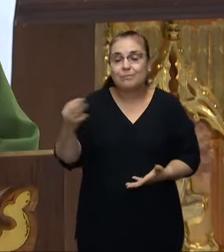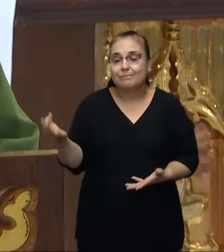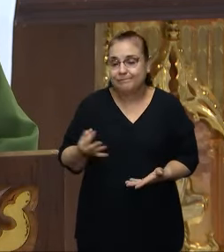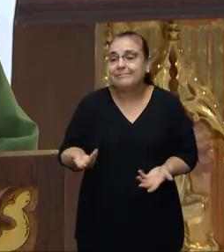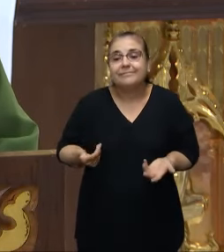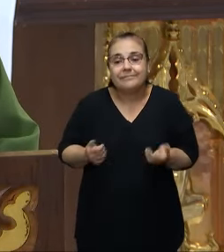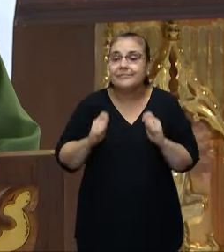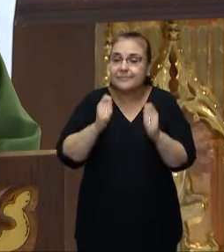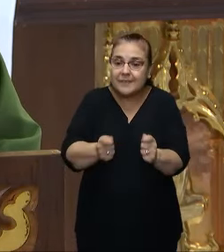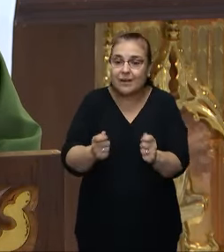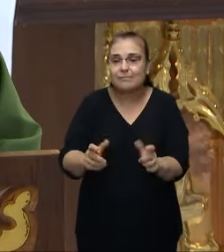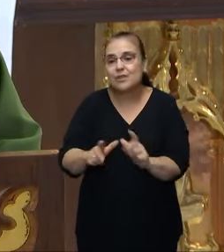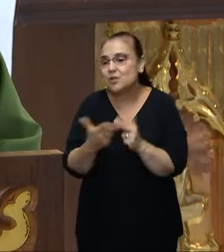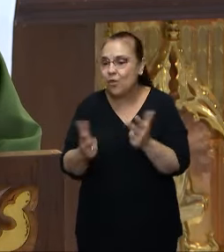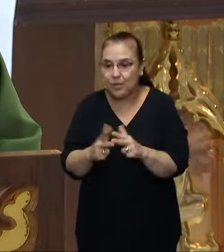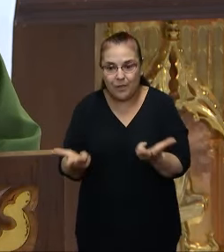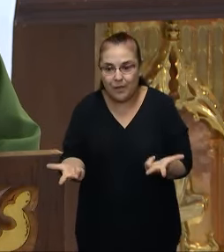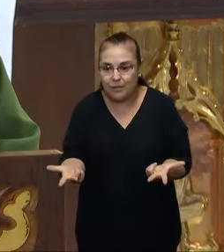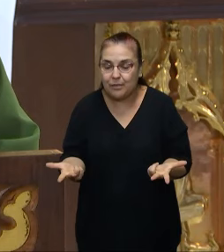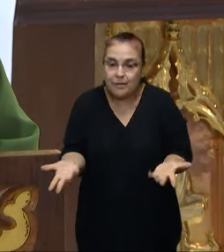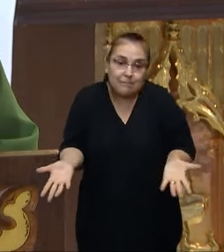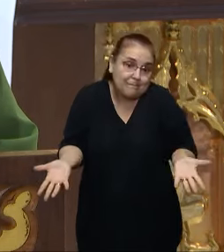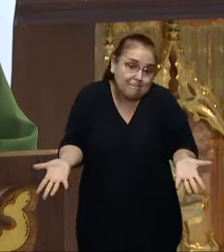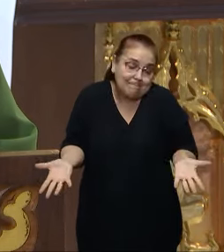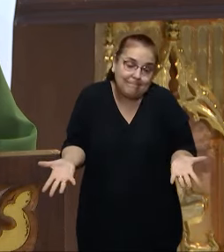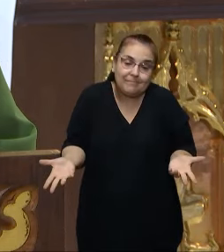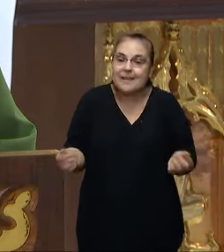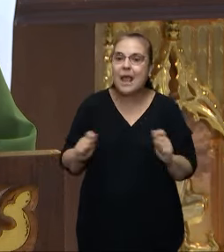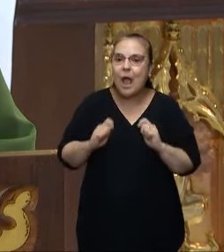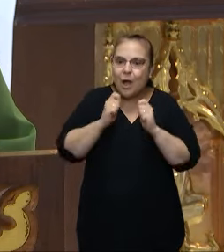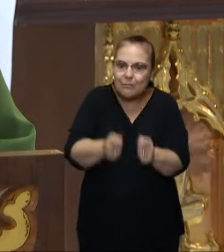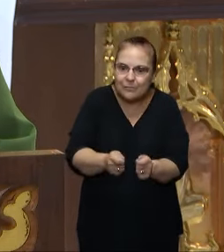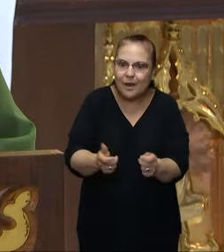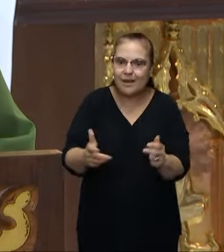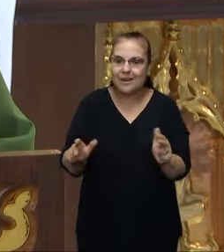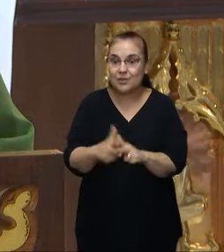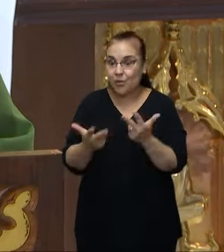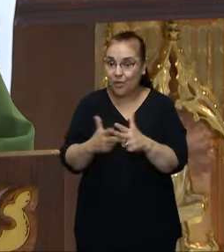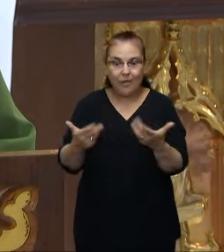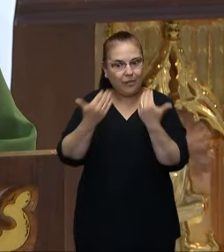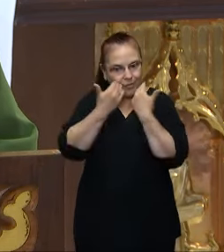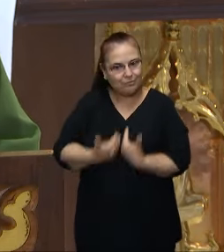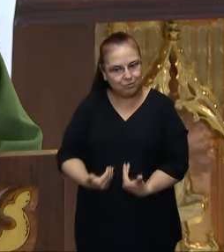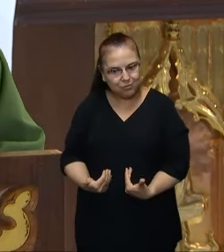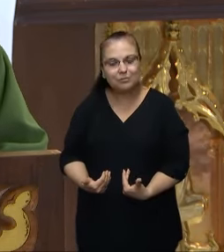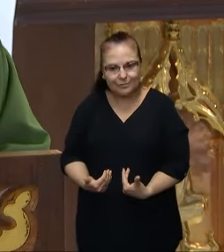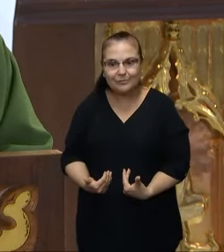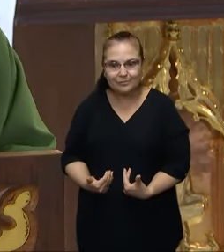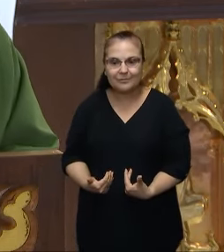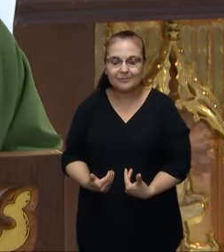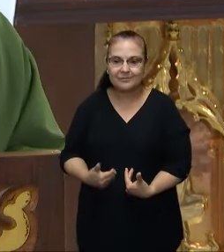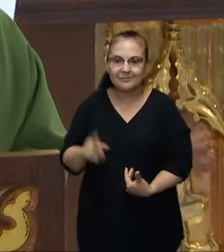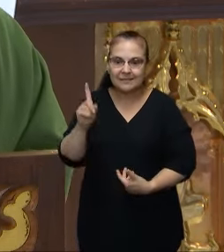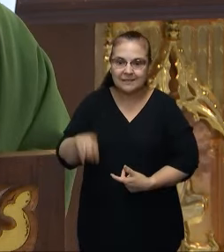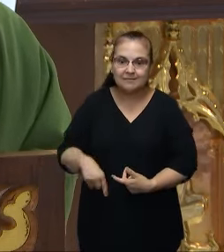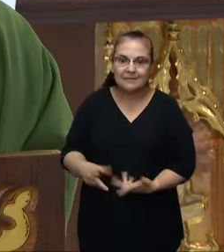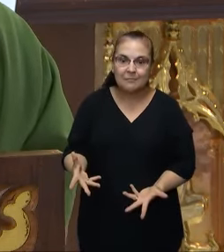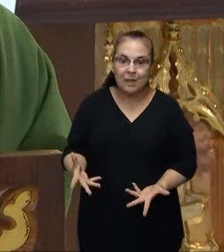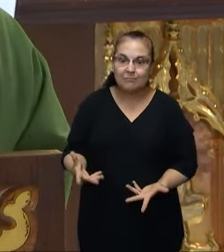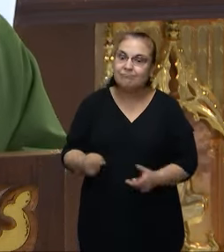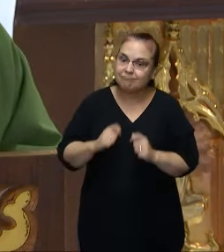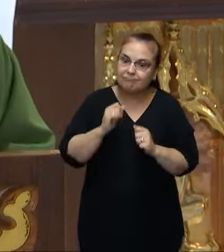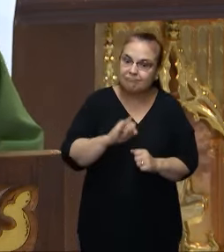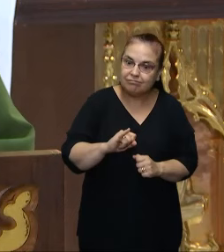sociedad y por eso no solo aportamos a la sociedad lo que somos y lo que